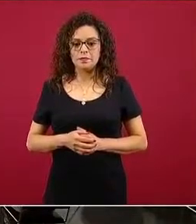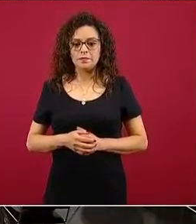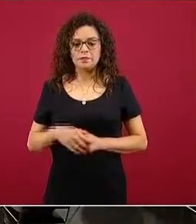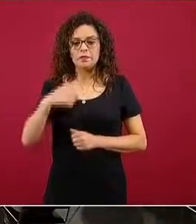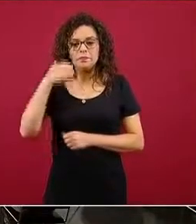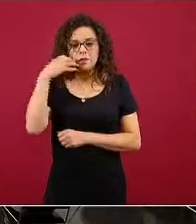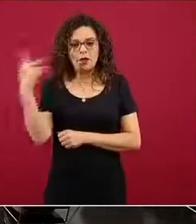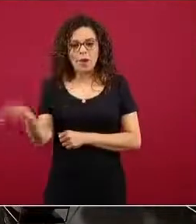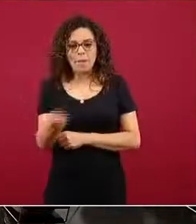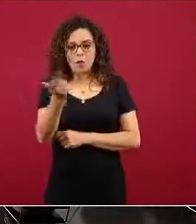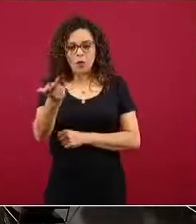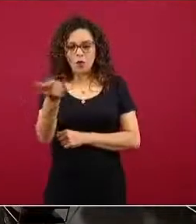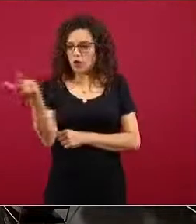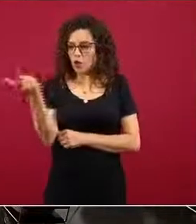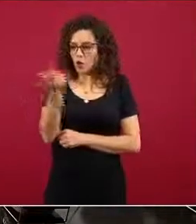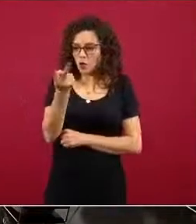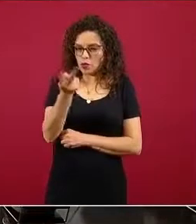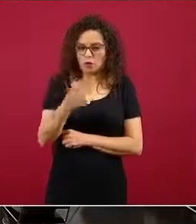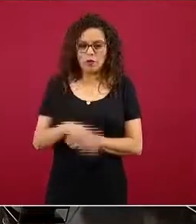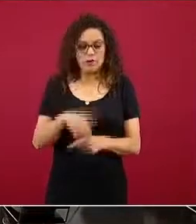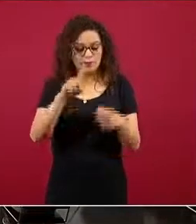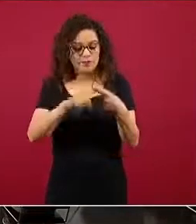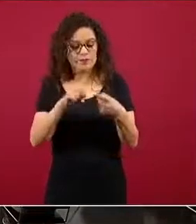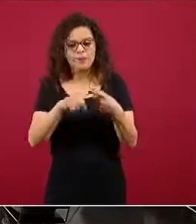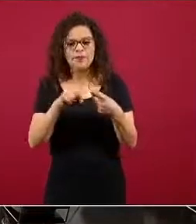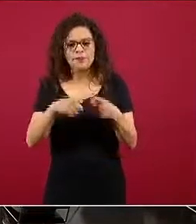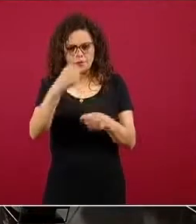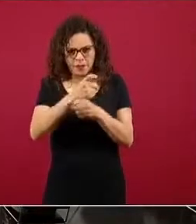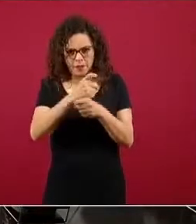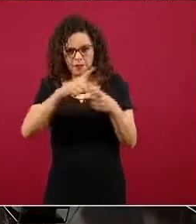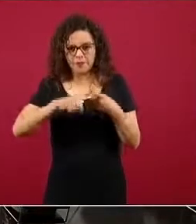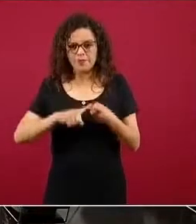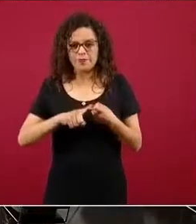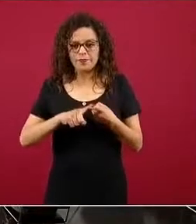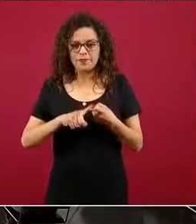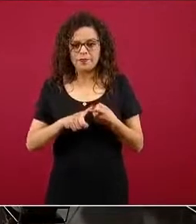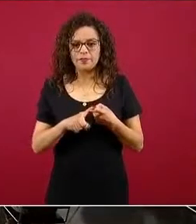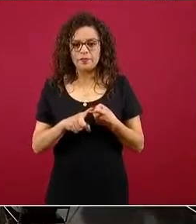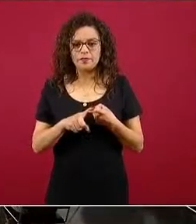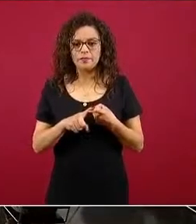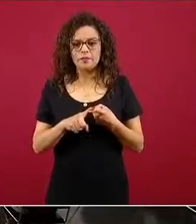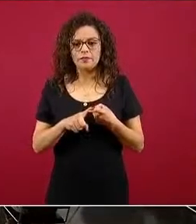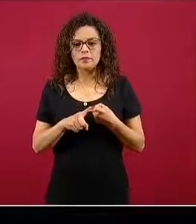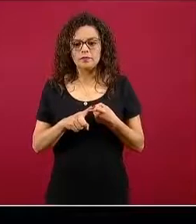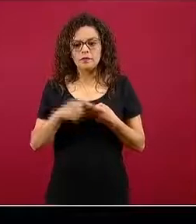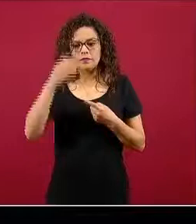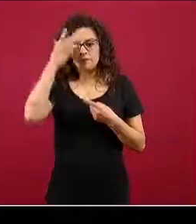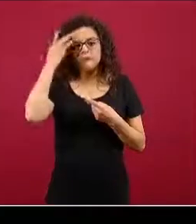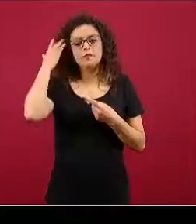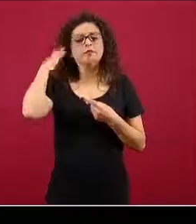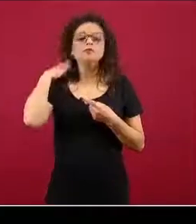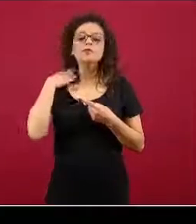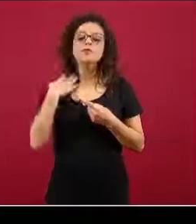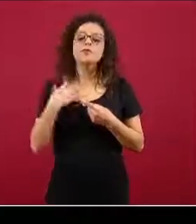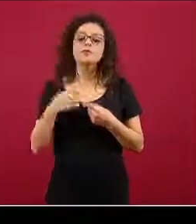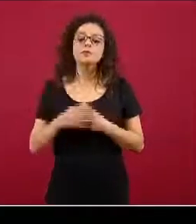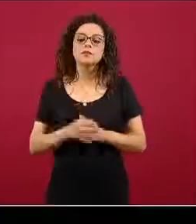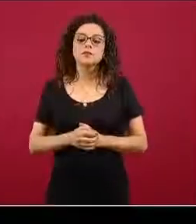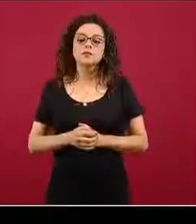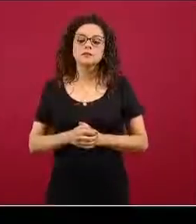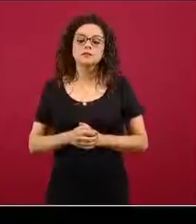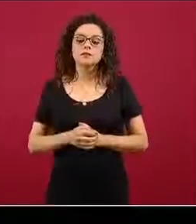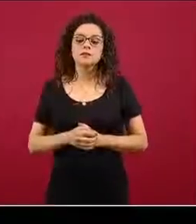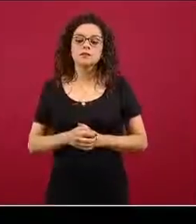A los dos. La primera pregunta sería, ¿se está de alguna manera privilegiando o poniendo el